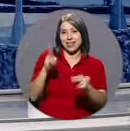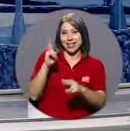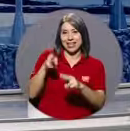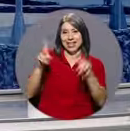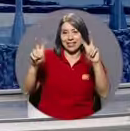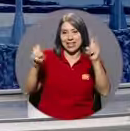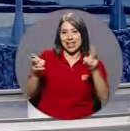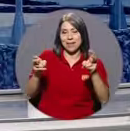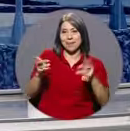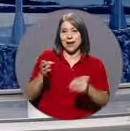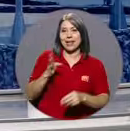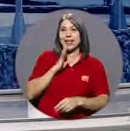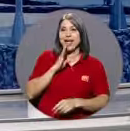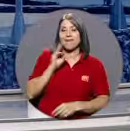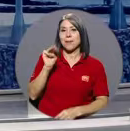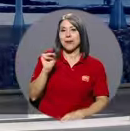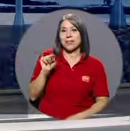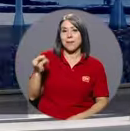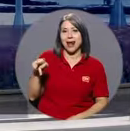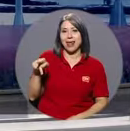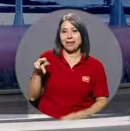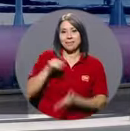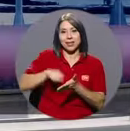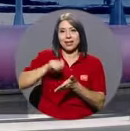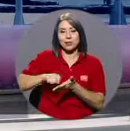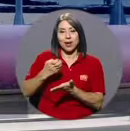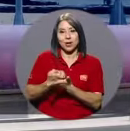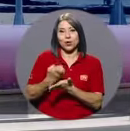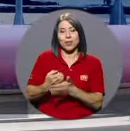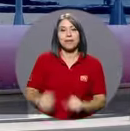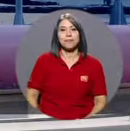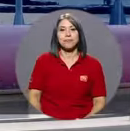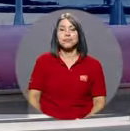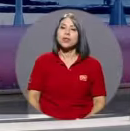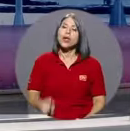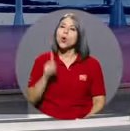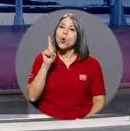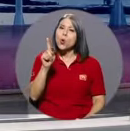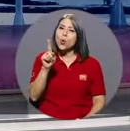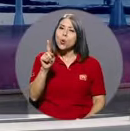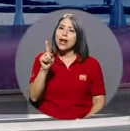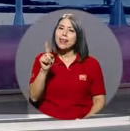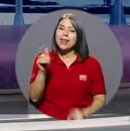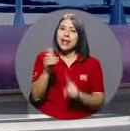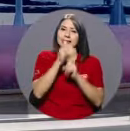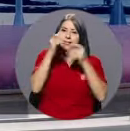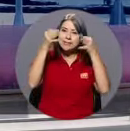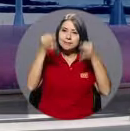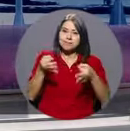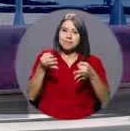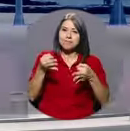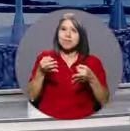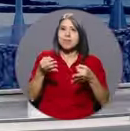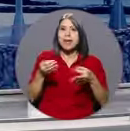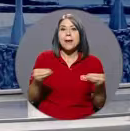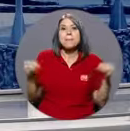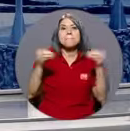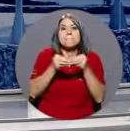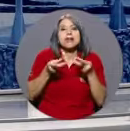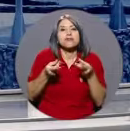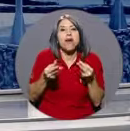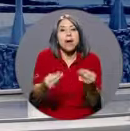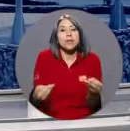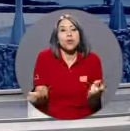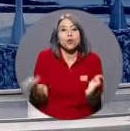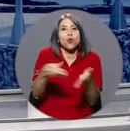que menciona Martín Parada de la Escuela de Economía. Bueno, en realidad una de las medidas más rápido podría